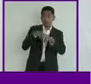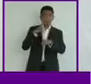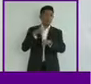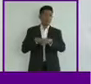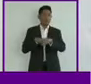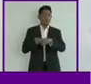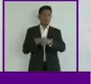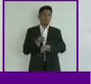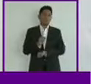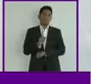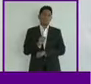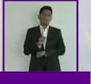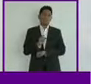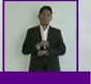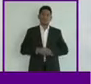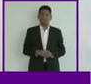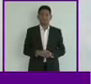como tal.